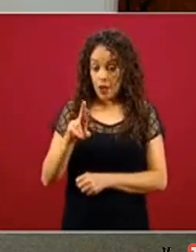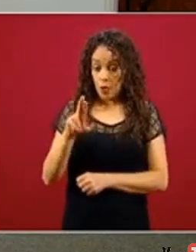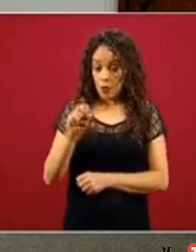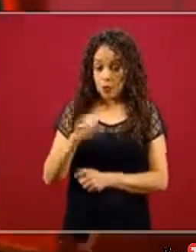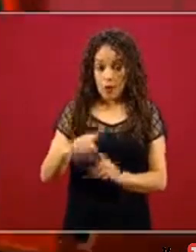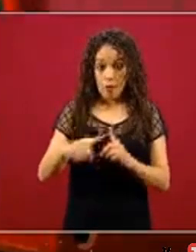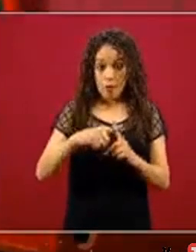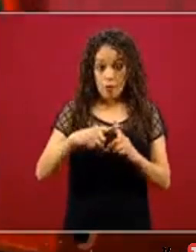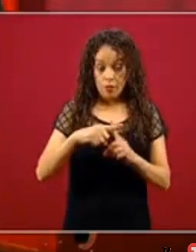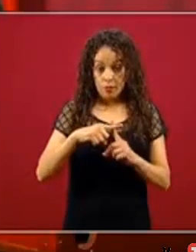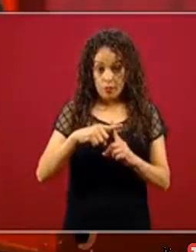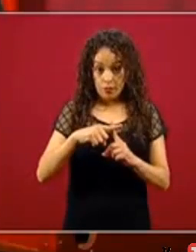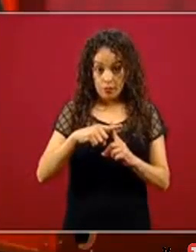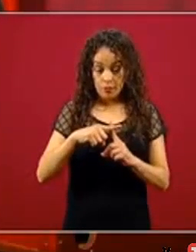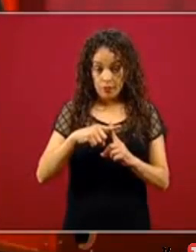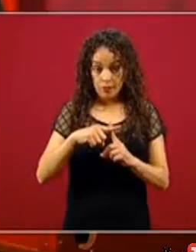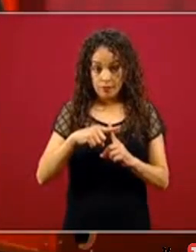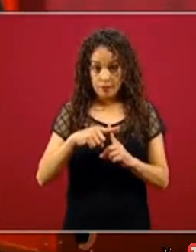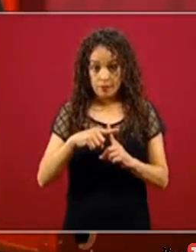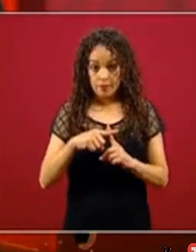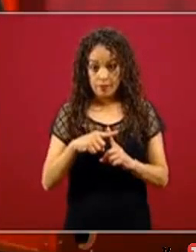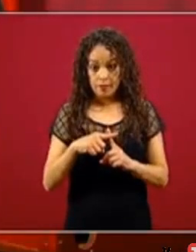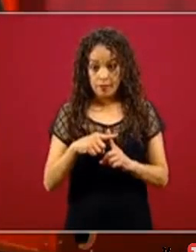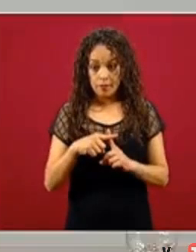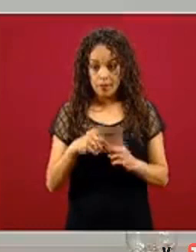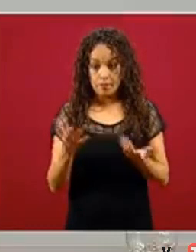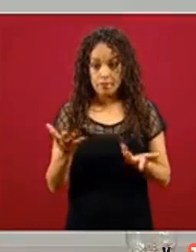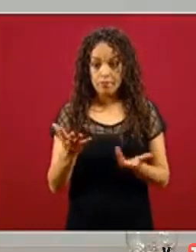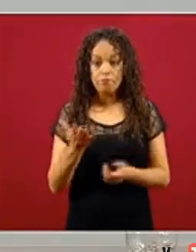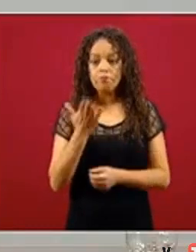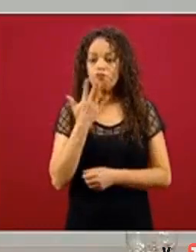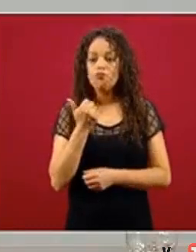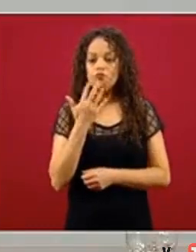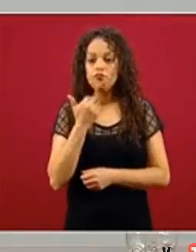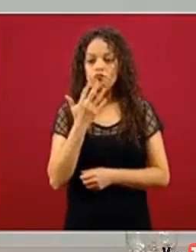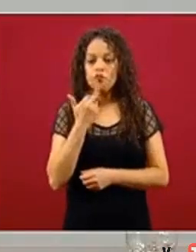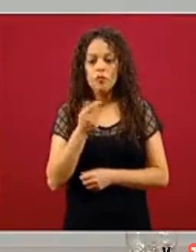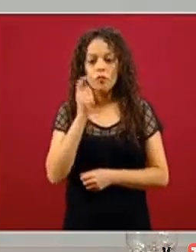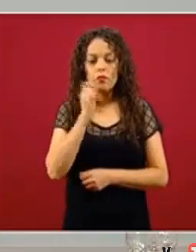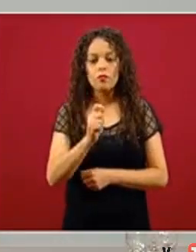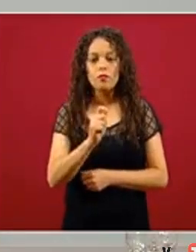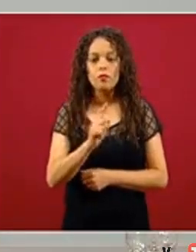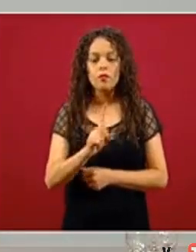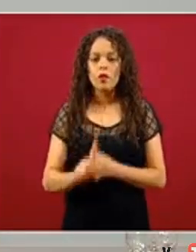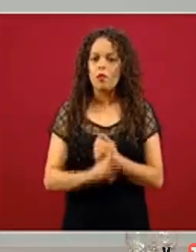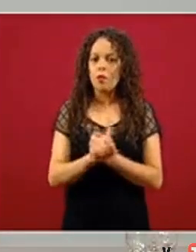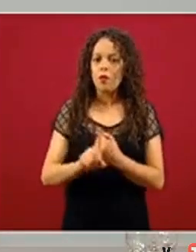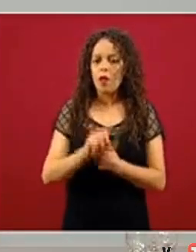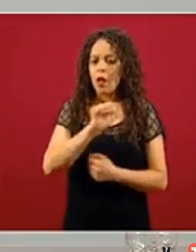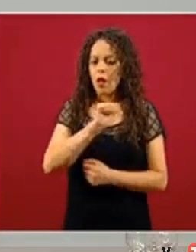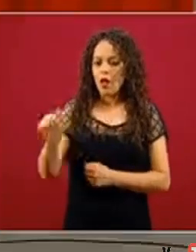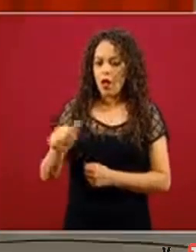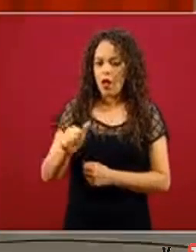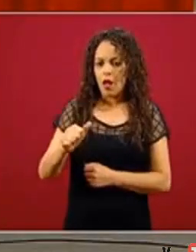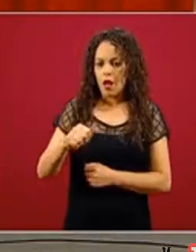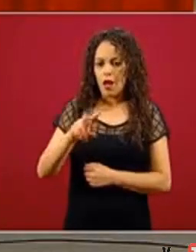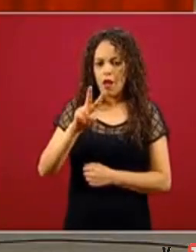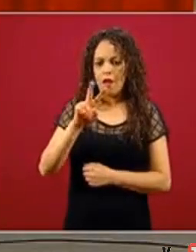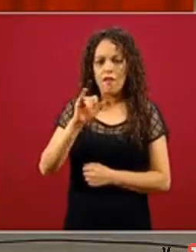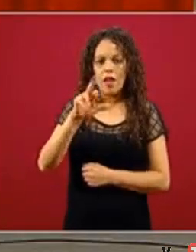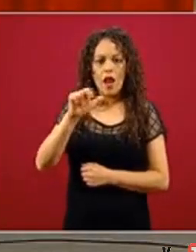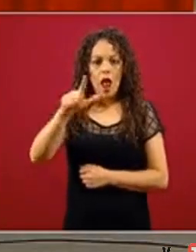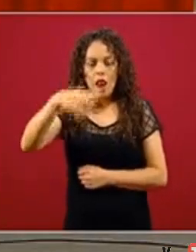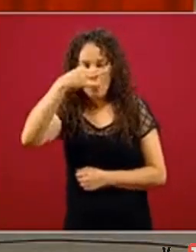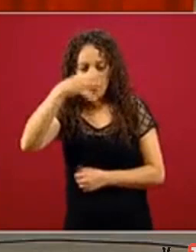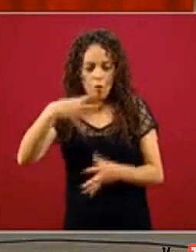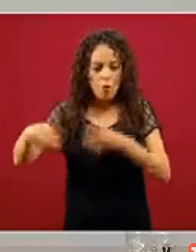al virus, si no tienen una carga viral y un reporte del número de veces que